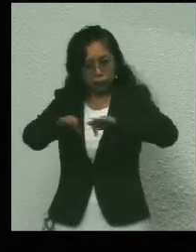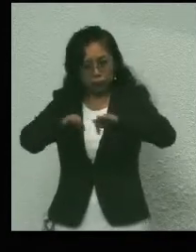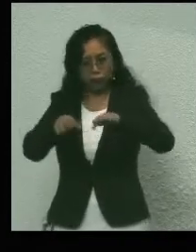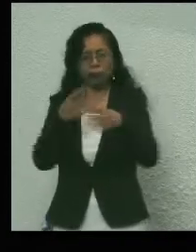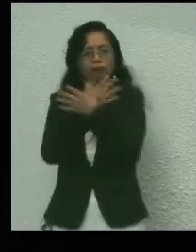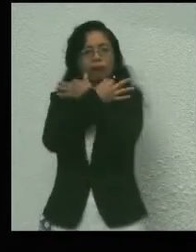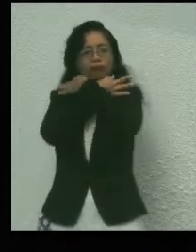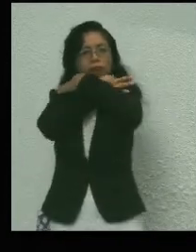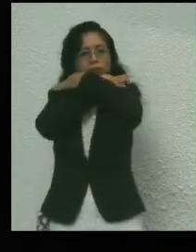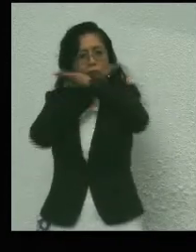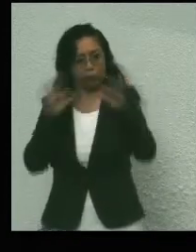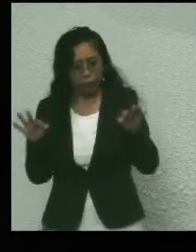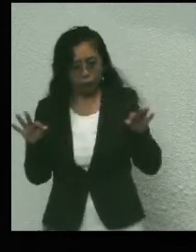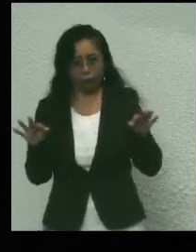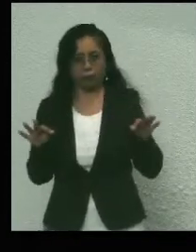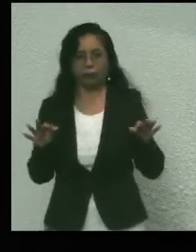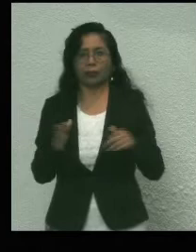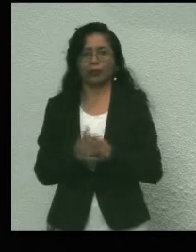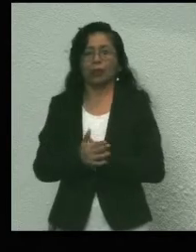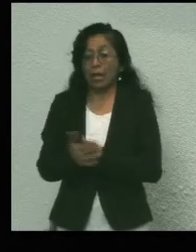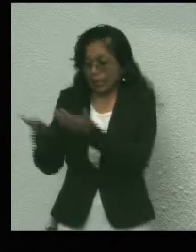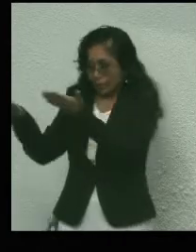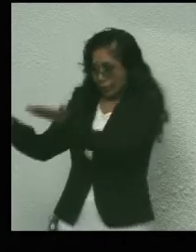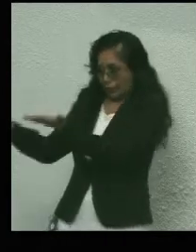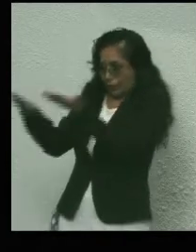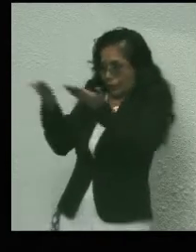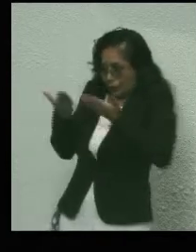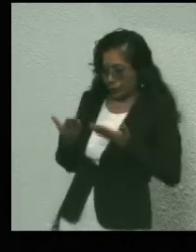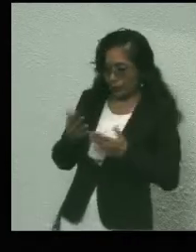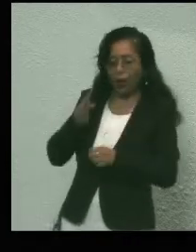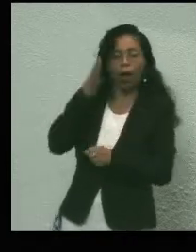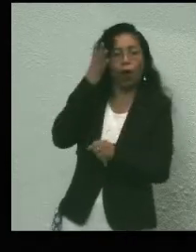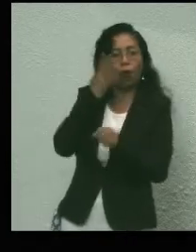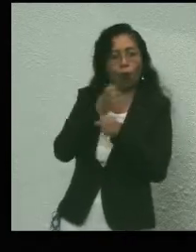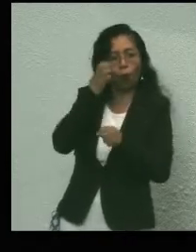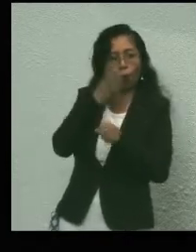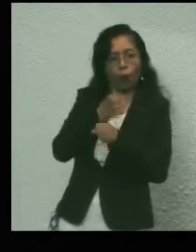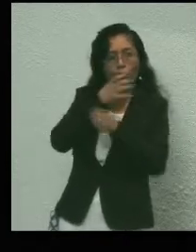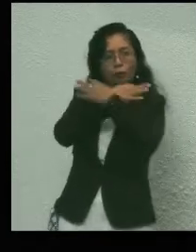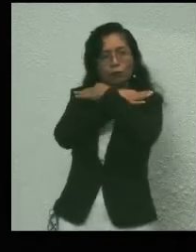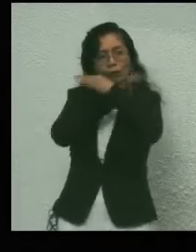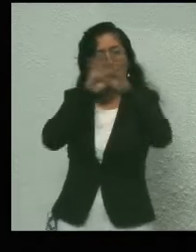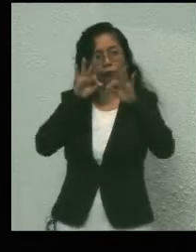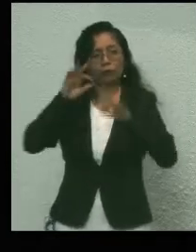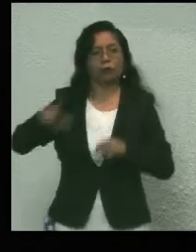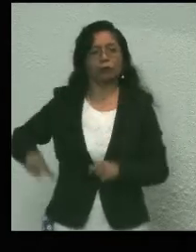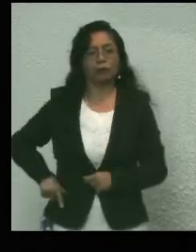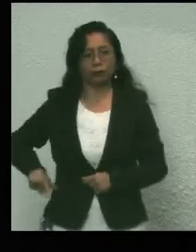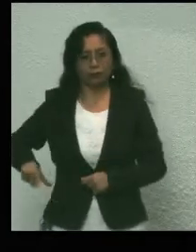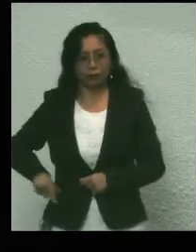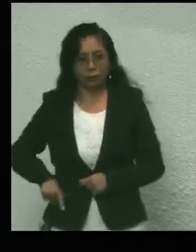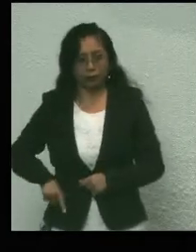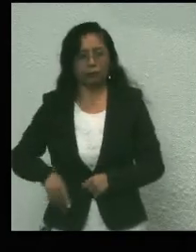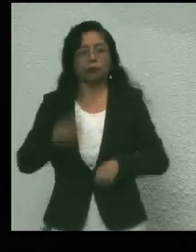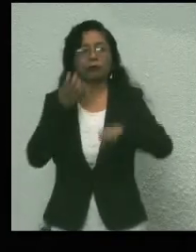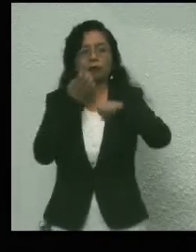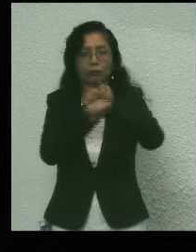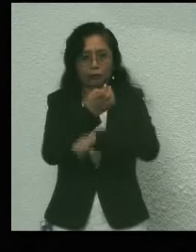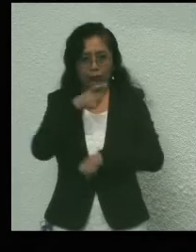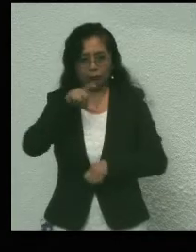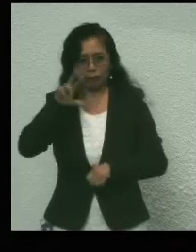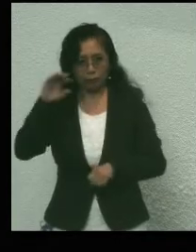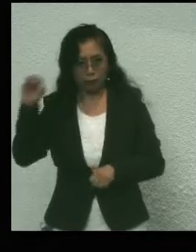cuentas, en el cual se recibe el cuarto informe sobre el estado que guarda la administración pública del gobierno del